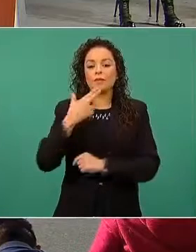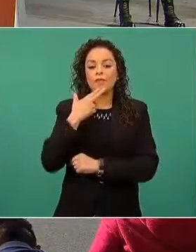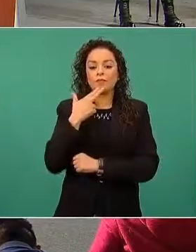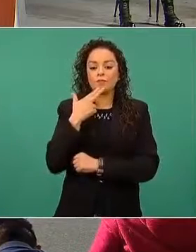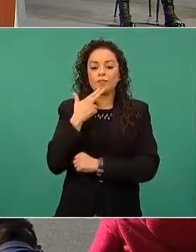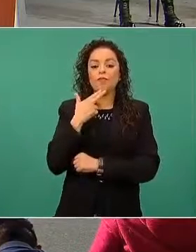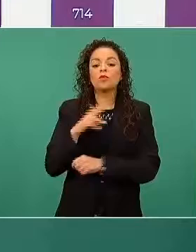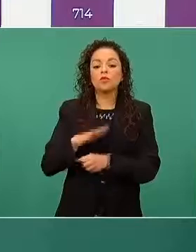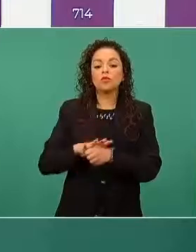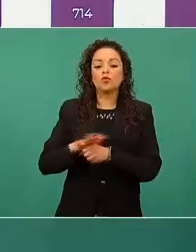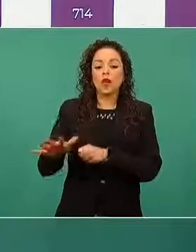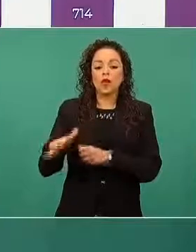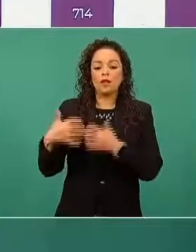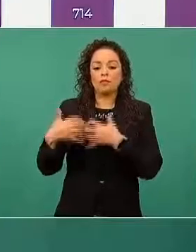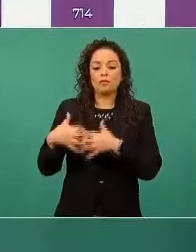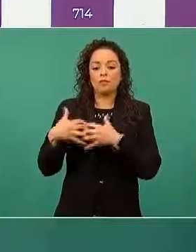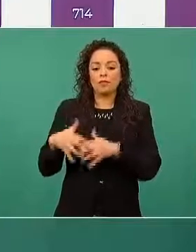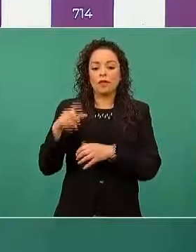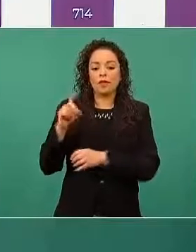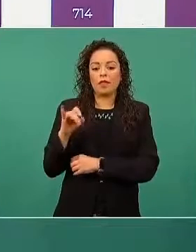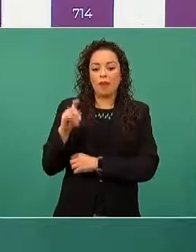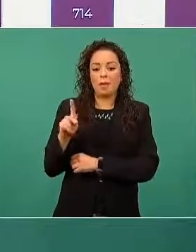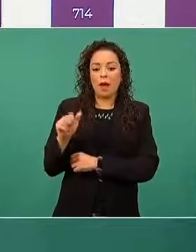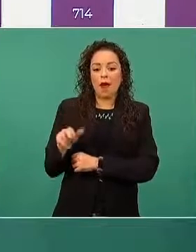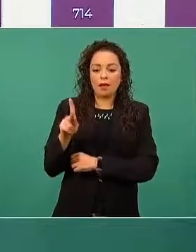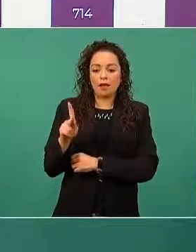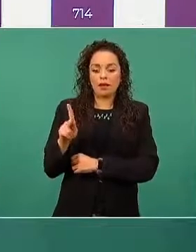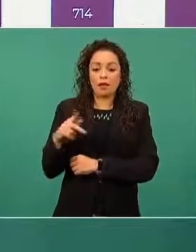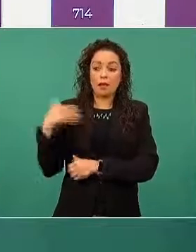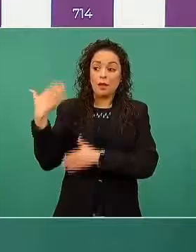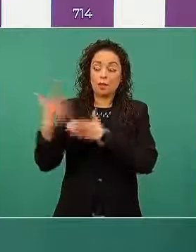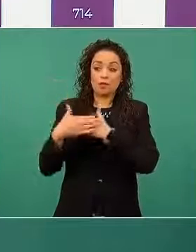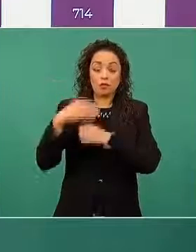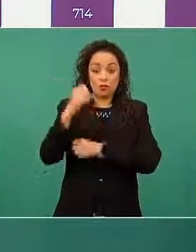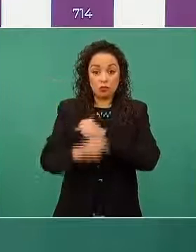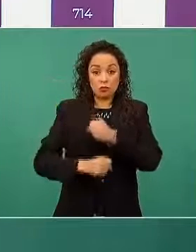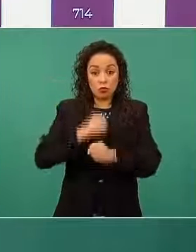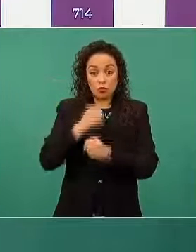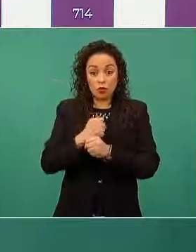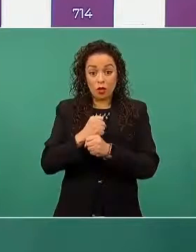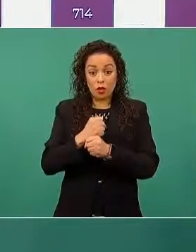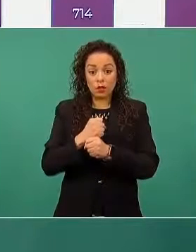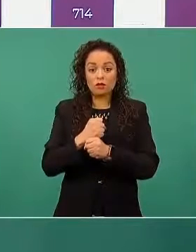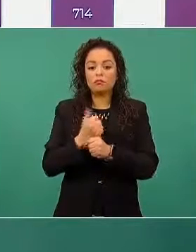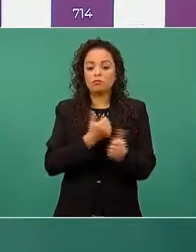Park y vamos a exportar el próximo año nada más